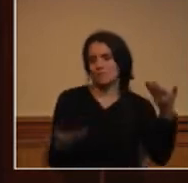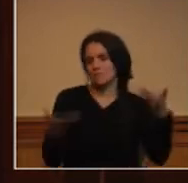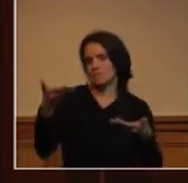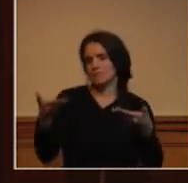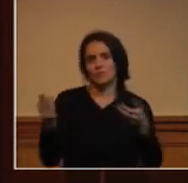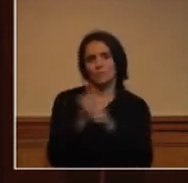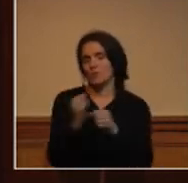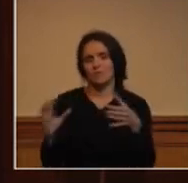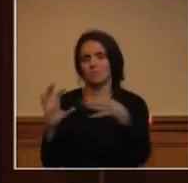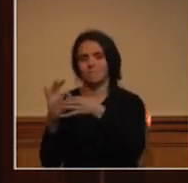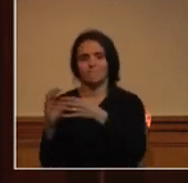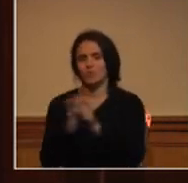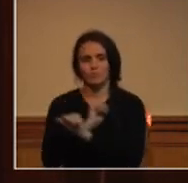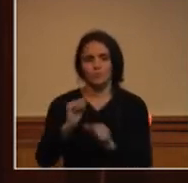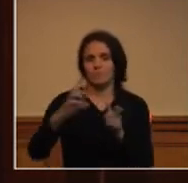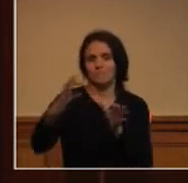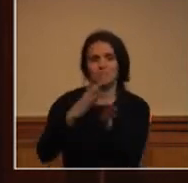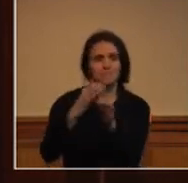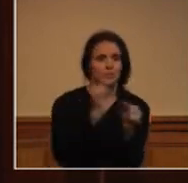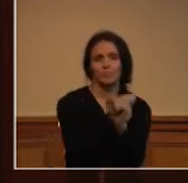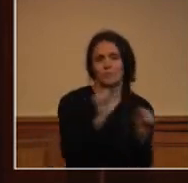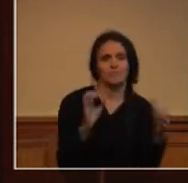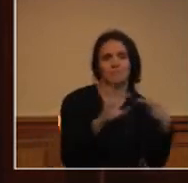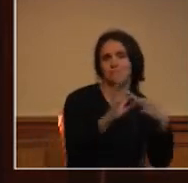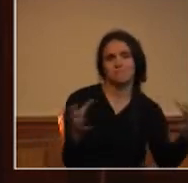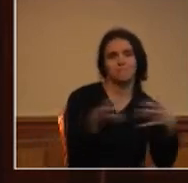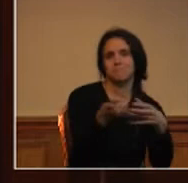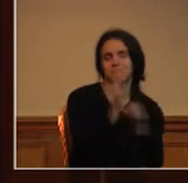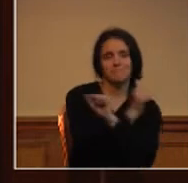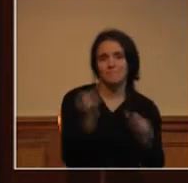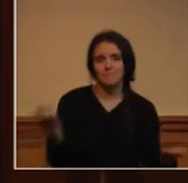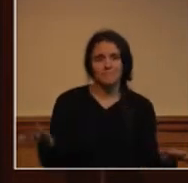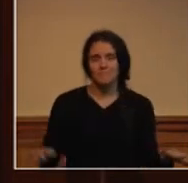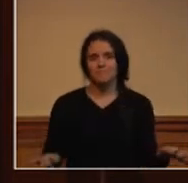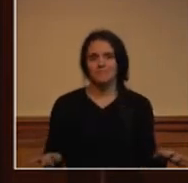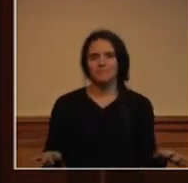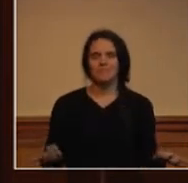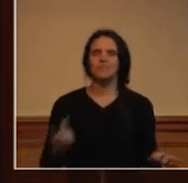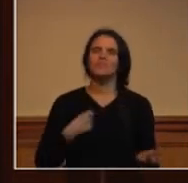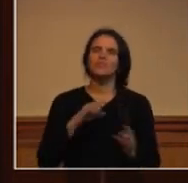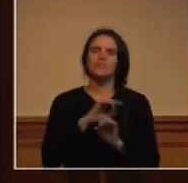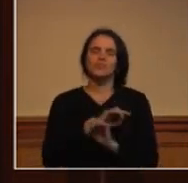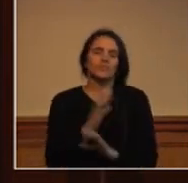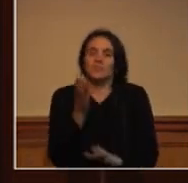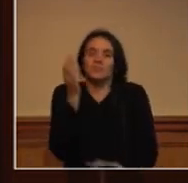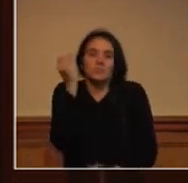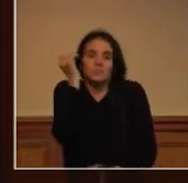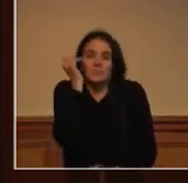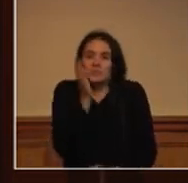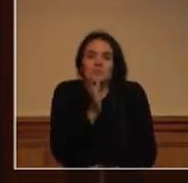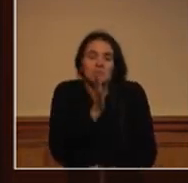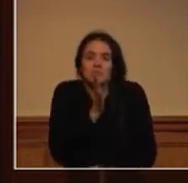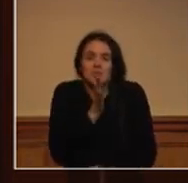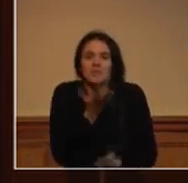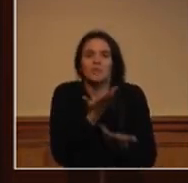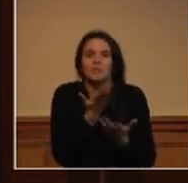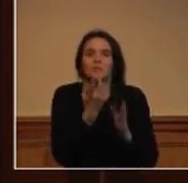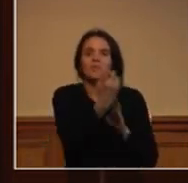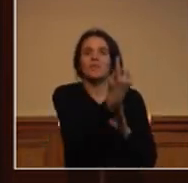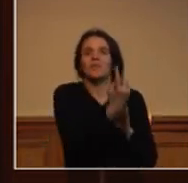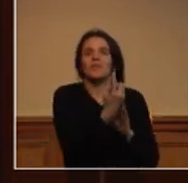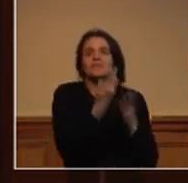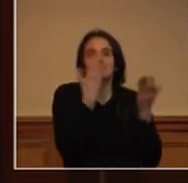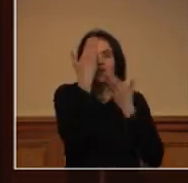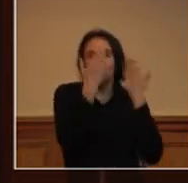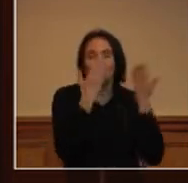en nada. Entonces, todavía no estoy muy clara cómo, pero la Katy llegó a nosotros